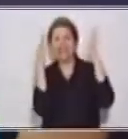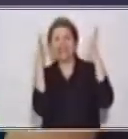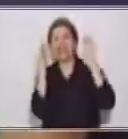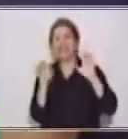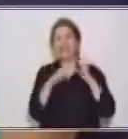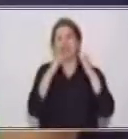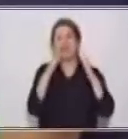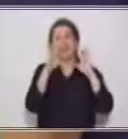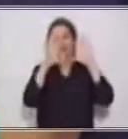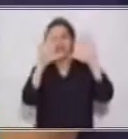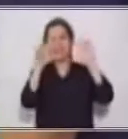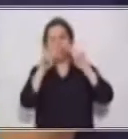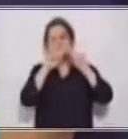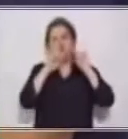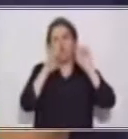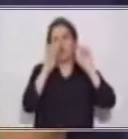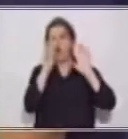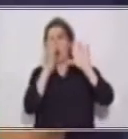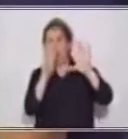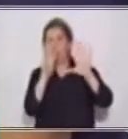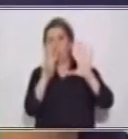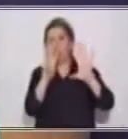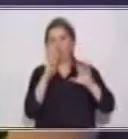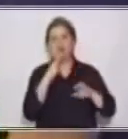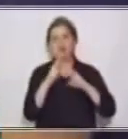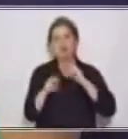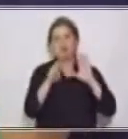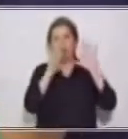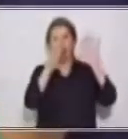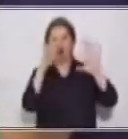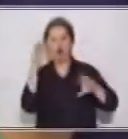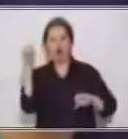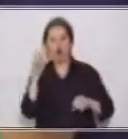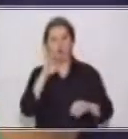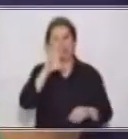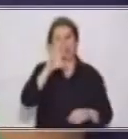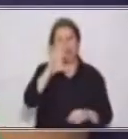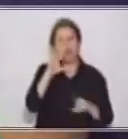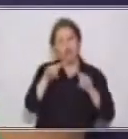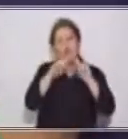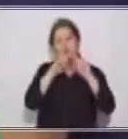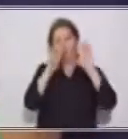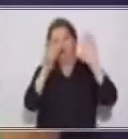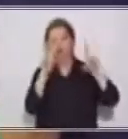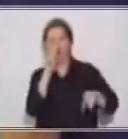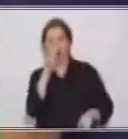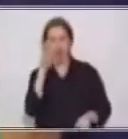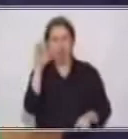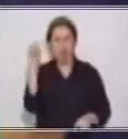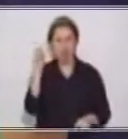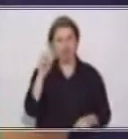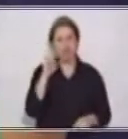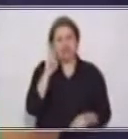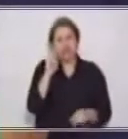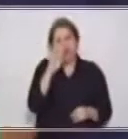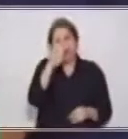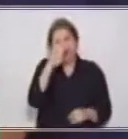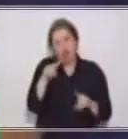10 por 8, 80. 5 por 8, 20. Y 4 por 8,